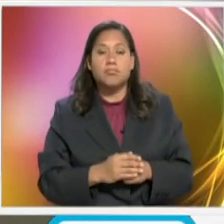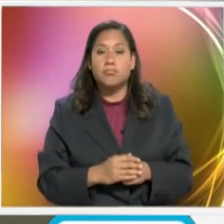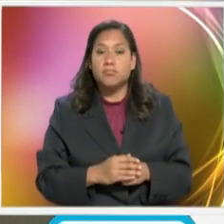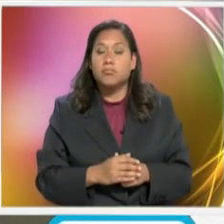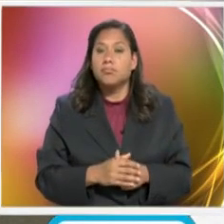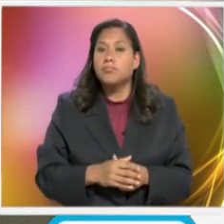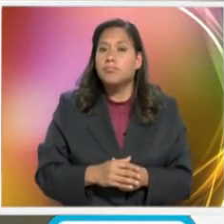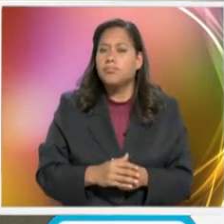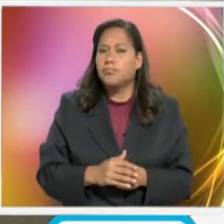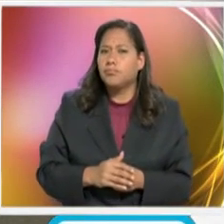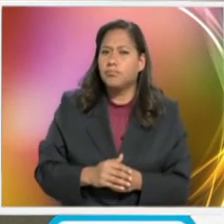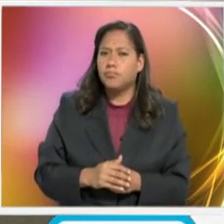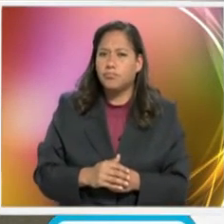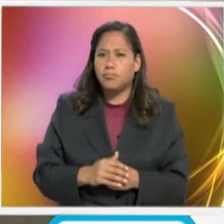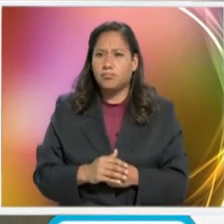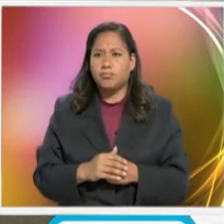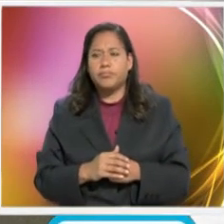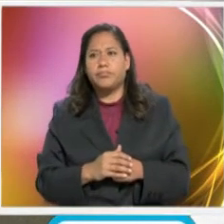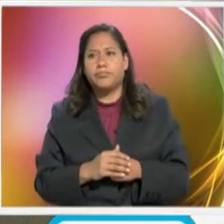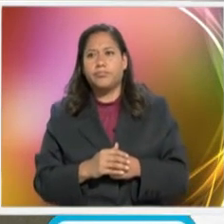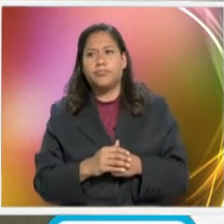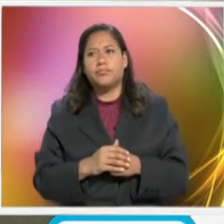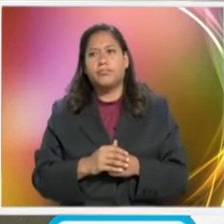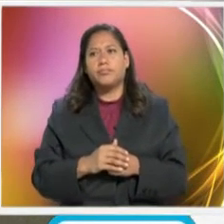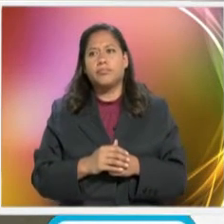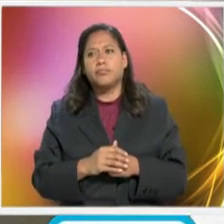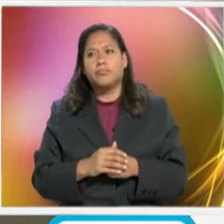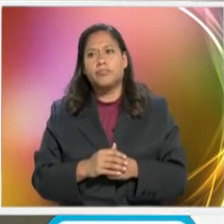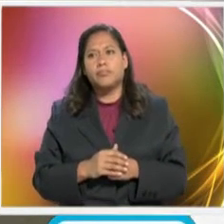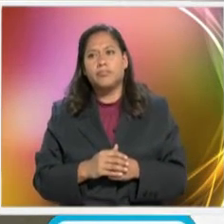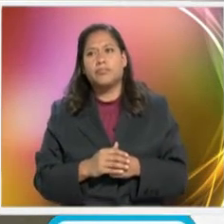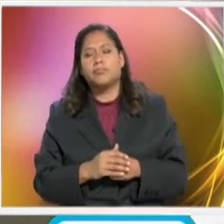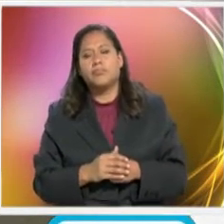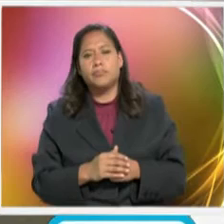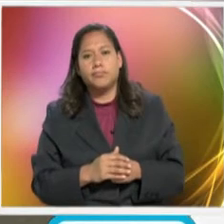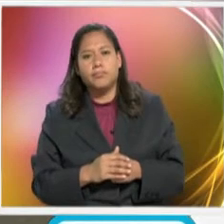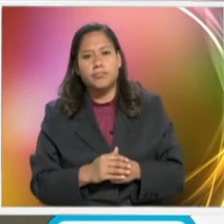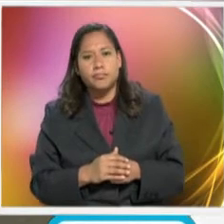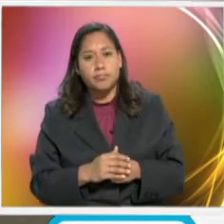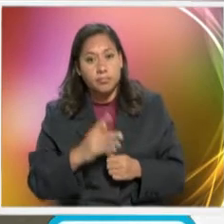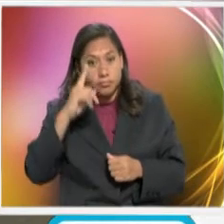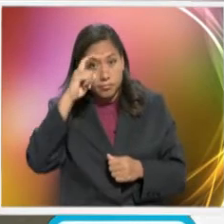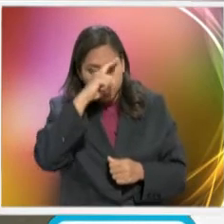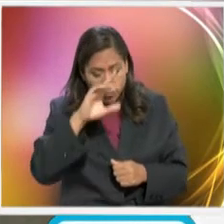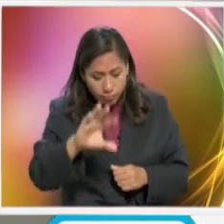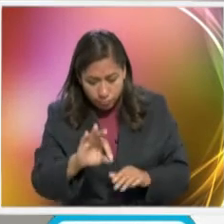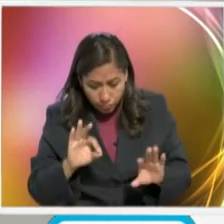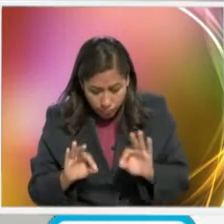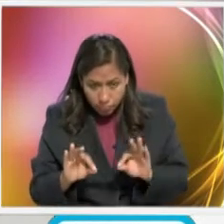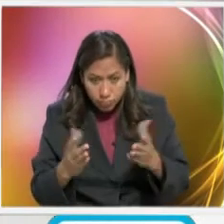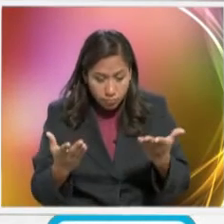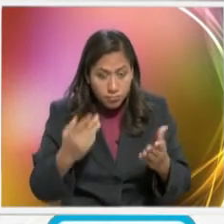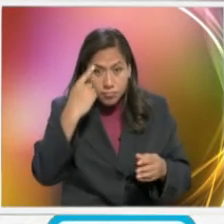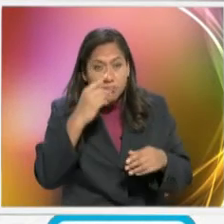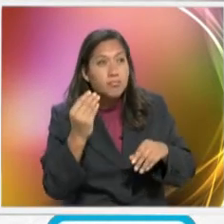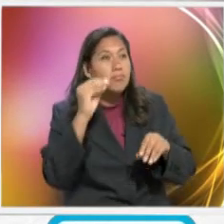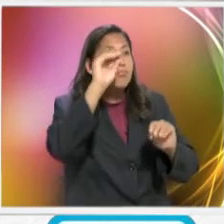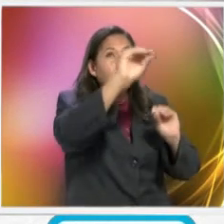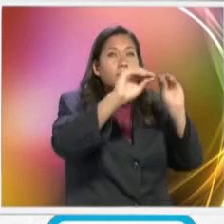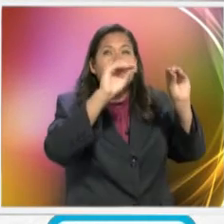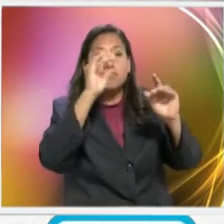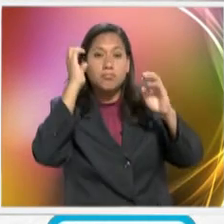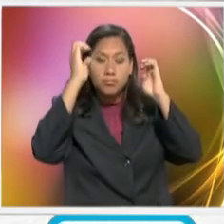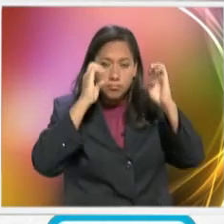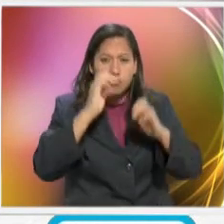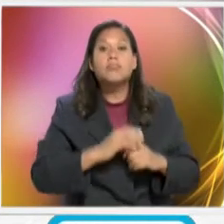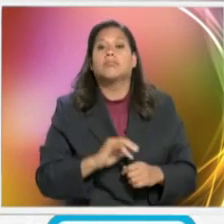complicado hacer este match, para poder montar esta exposición dentro de este recinto? Sí, es bastante complicado